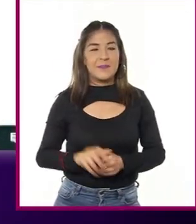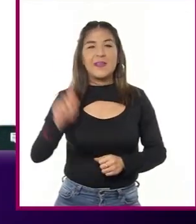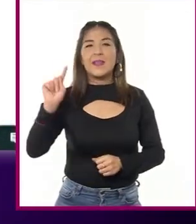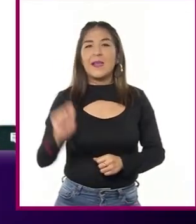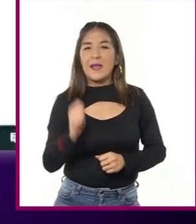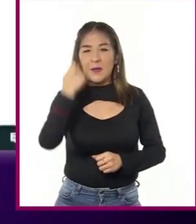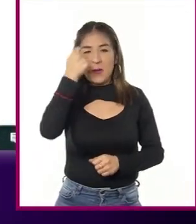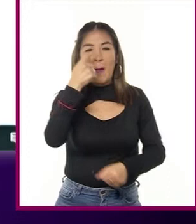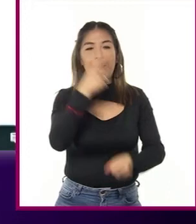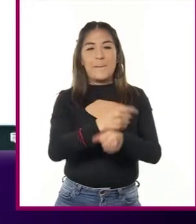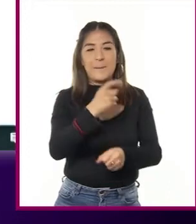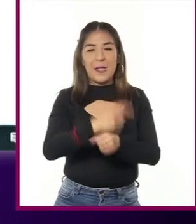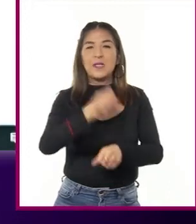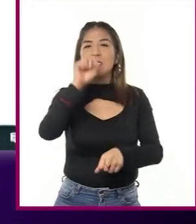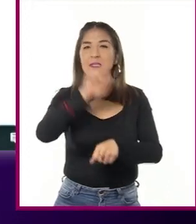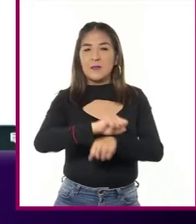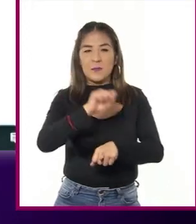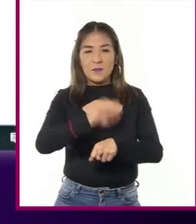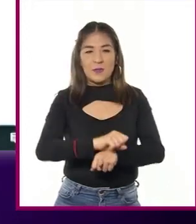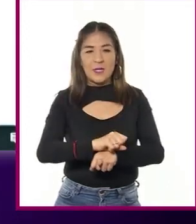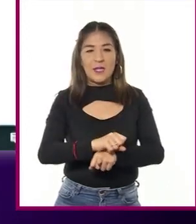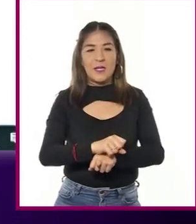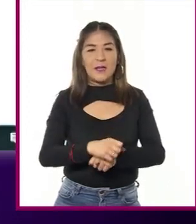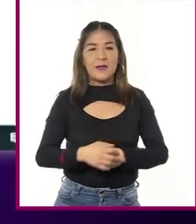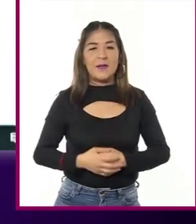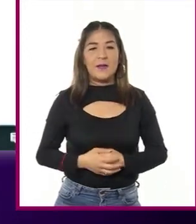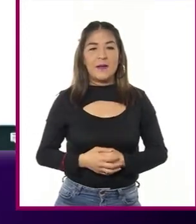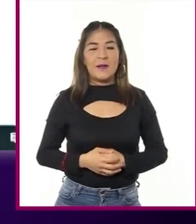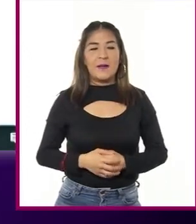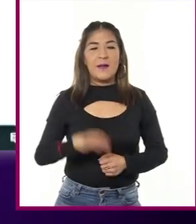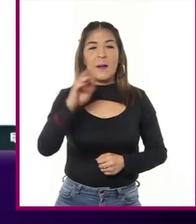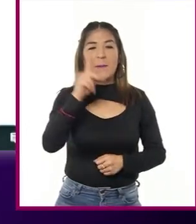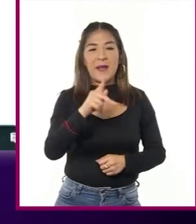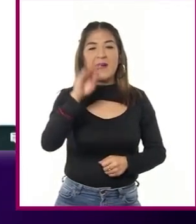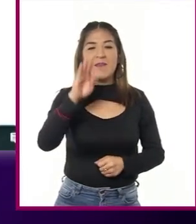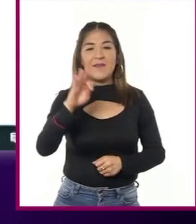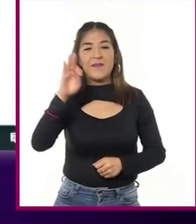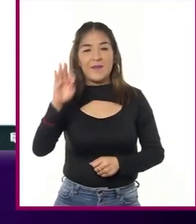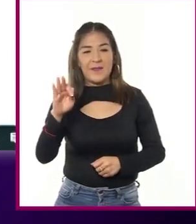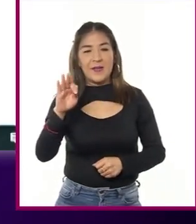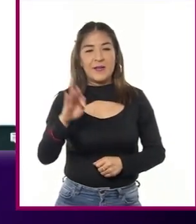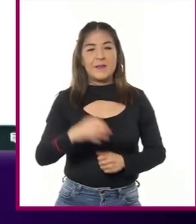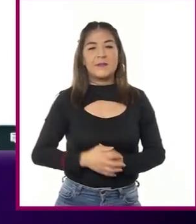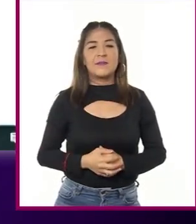Tecnología, primer grado, file type, PDF.